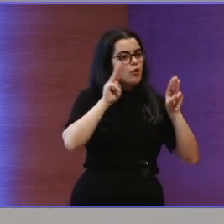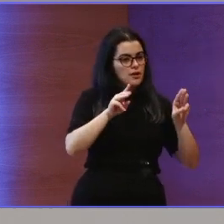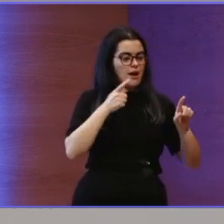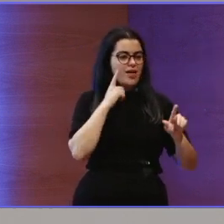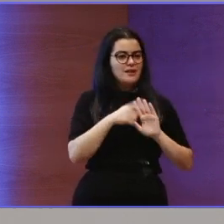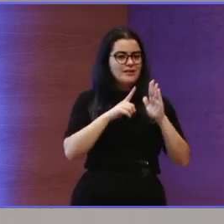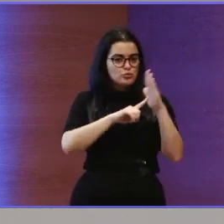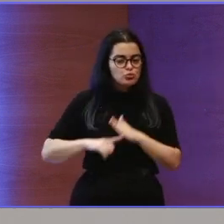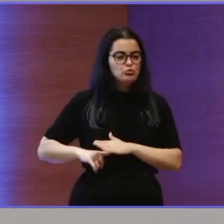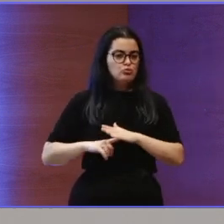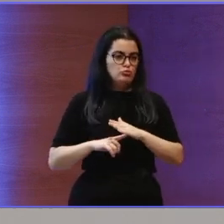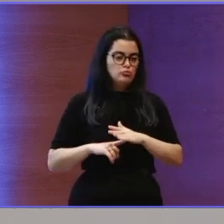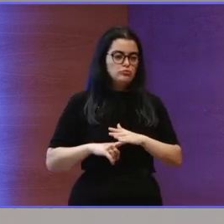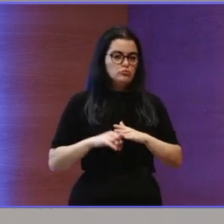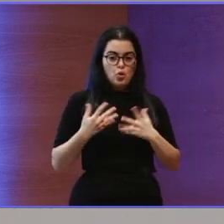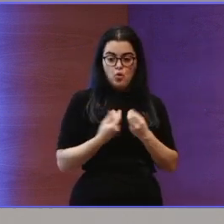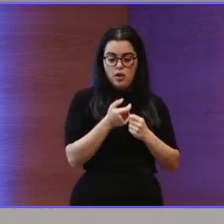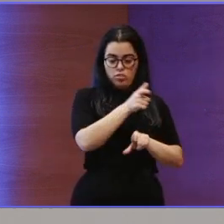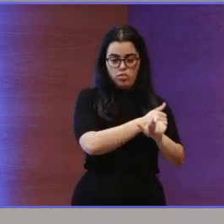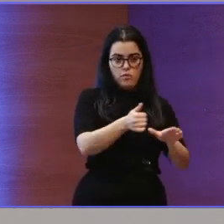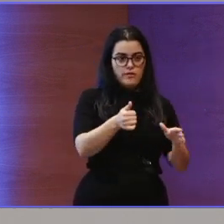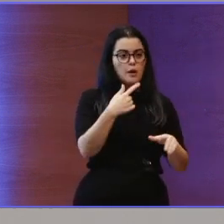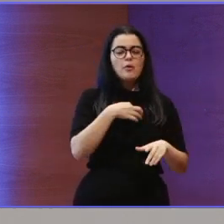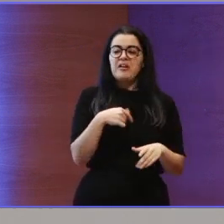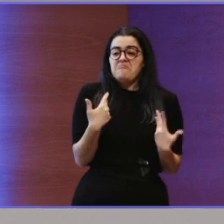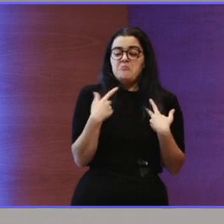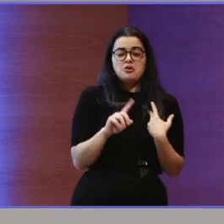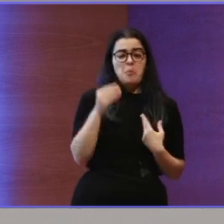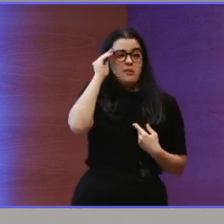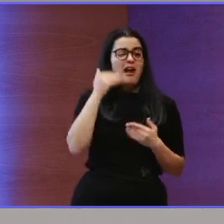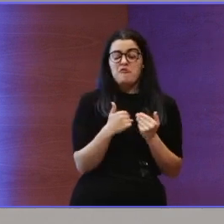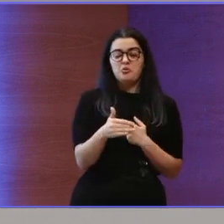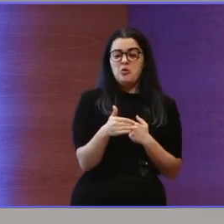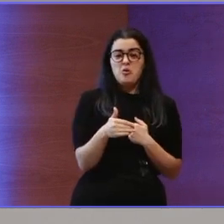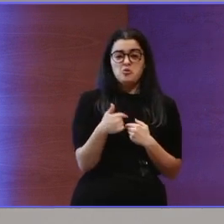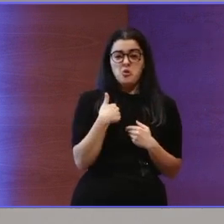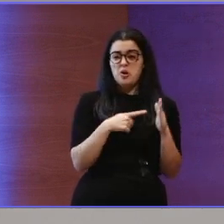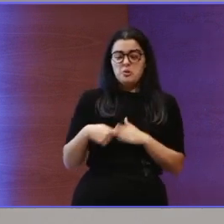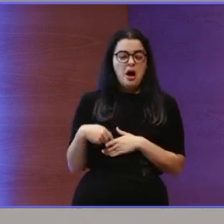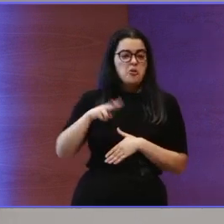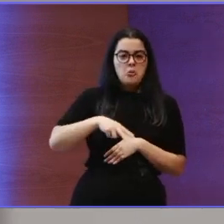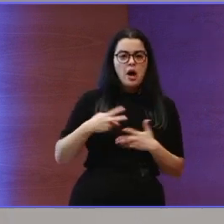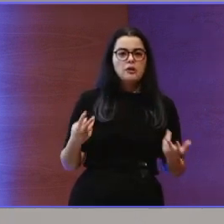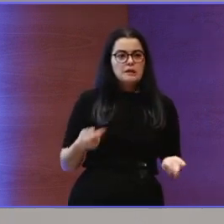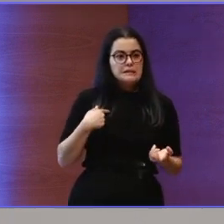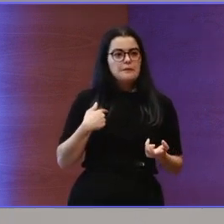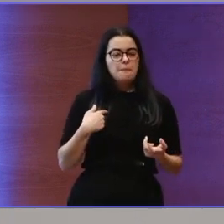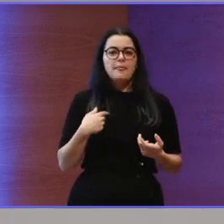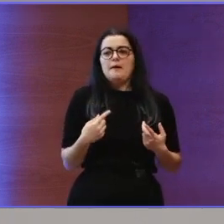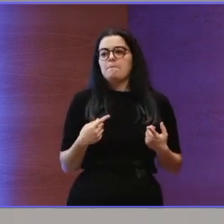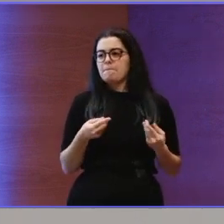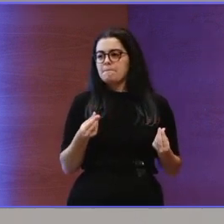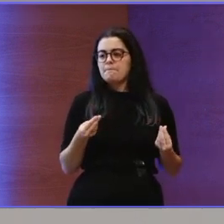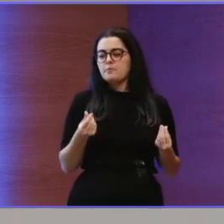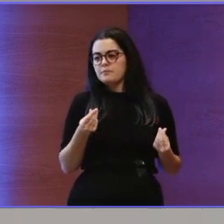eh También con parte de la ciudadanía que no la sufre cree que nunca la va a sufrir y además dibuja un eje